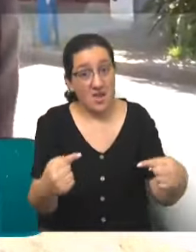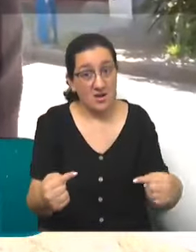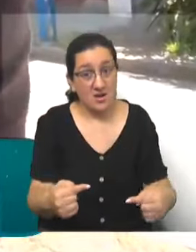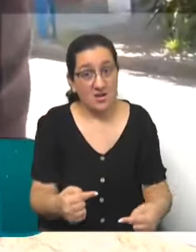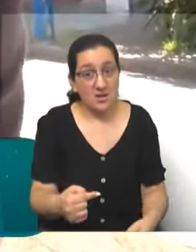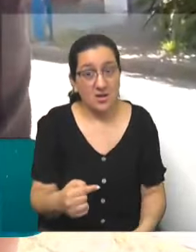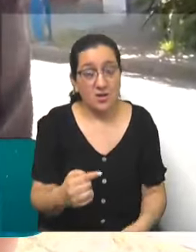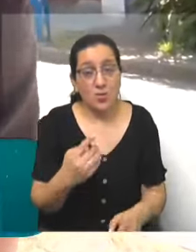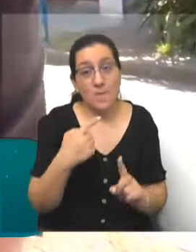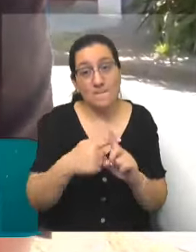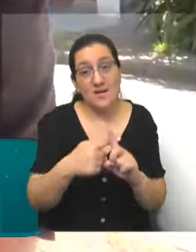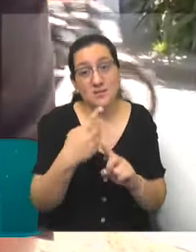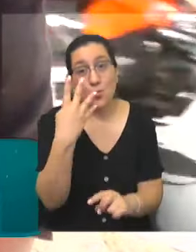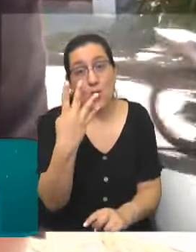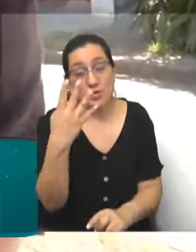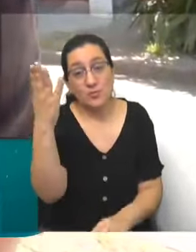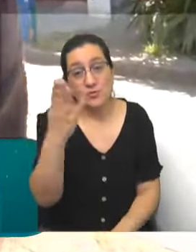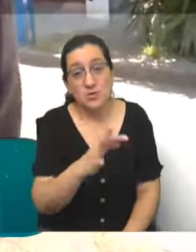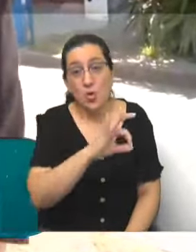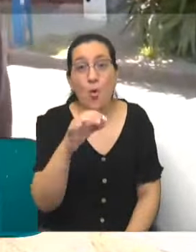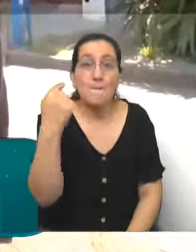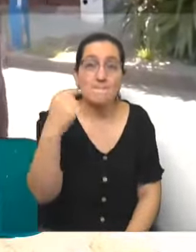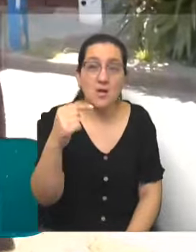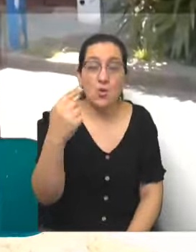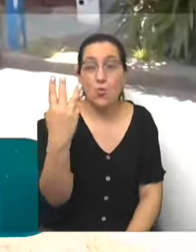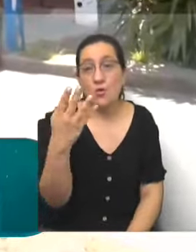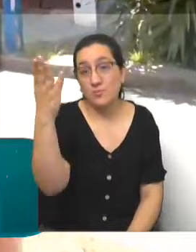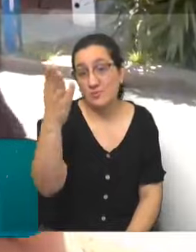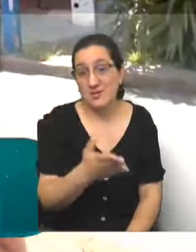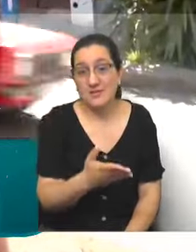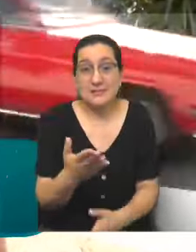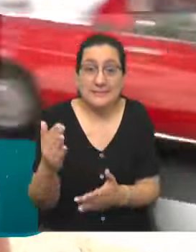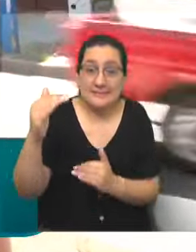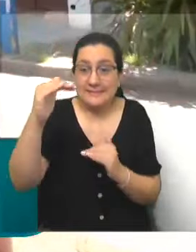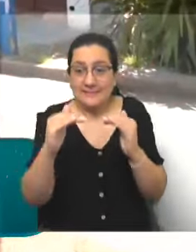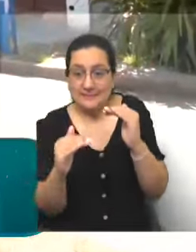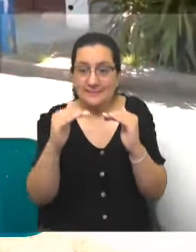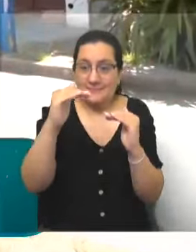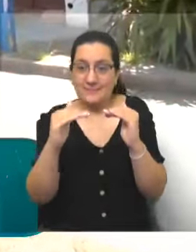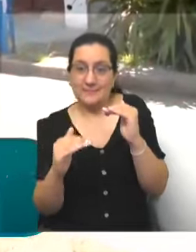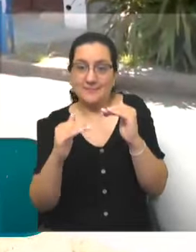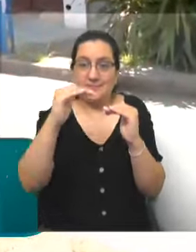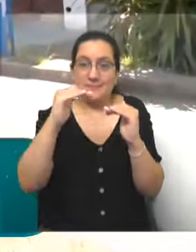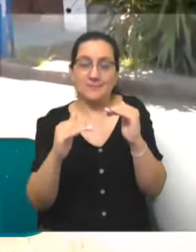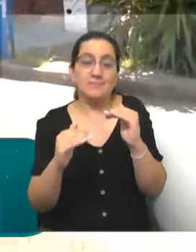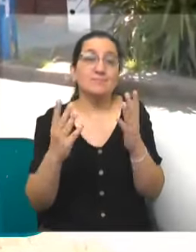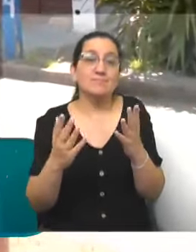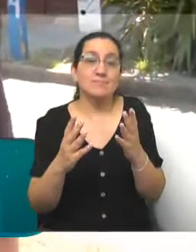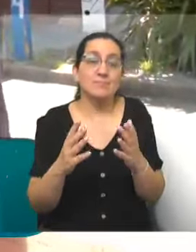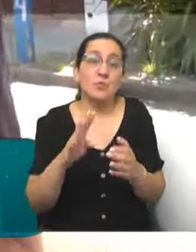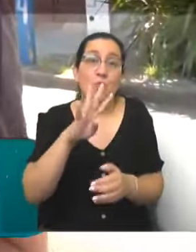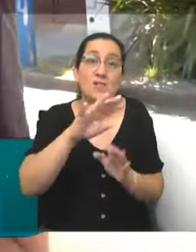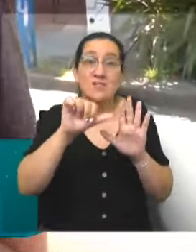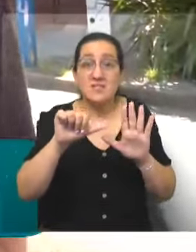más 4% o un menos 4%. Es decir, si hablamos de un 46, puede estar cercano